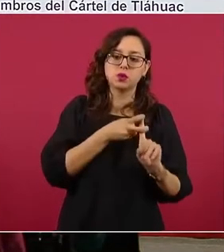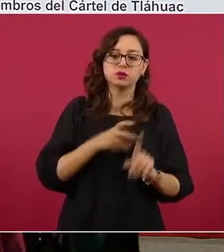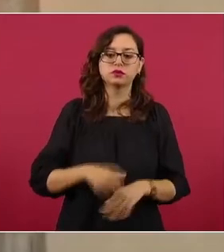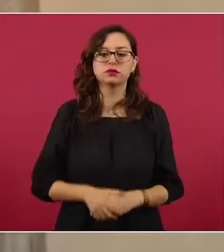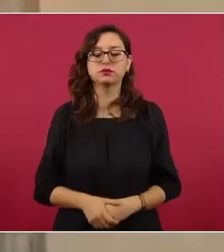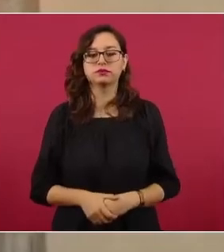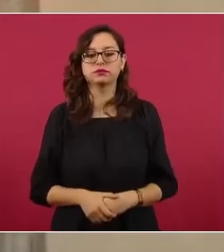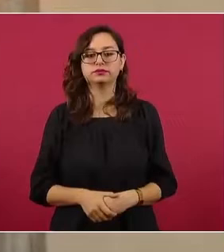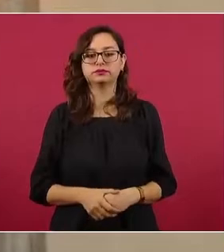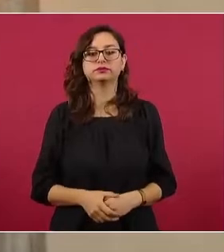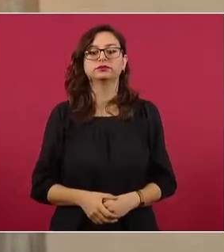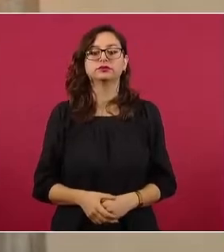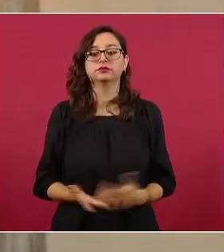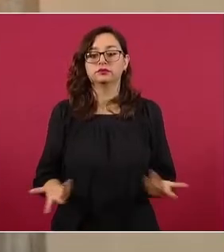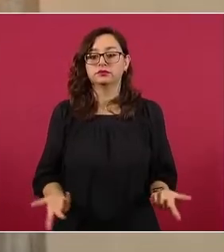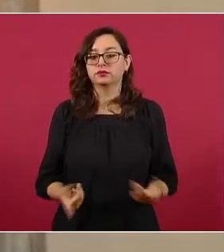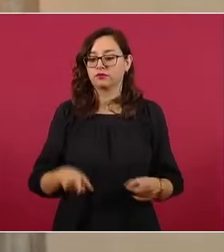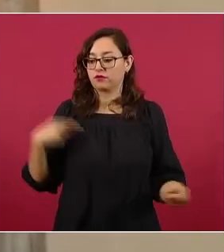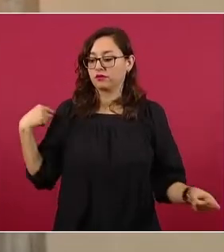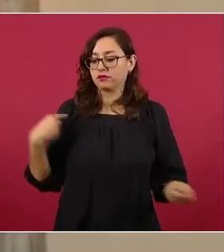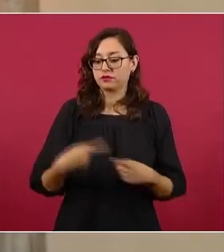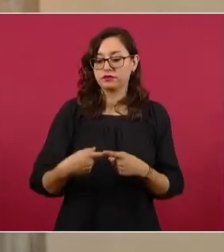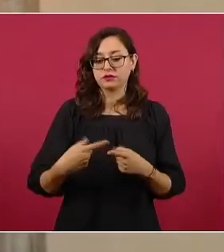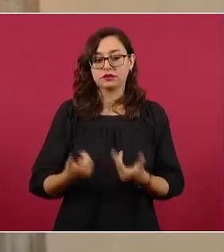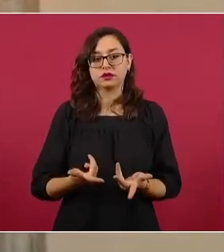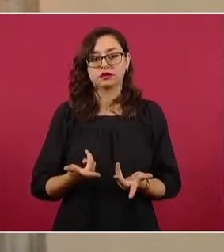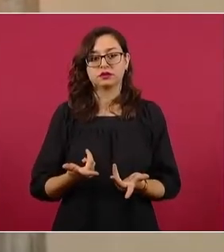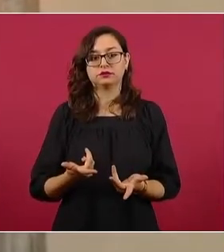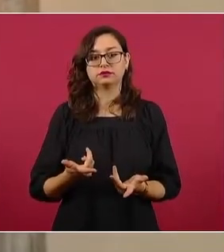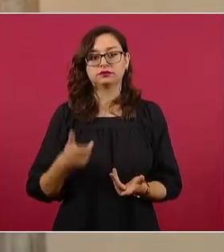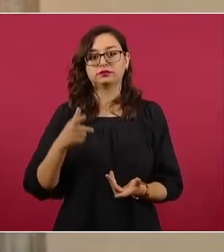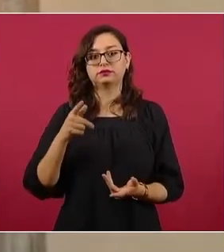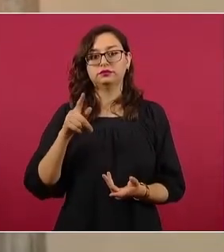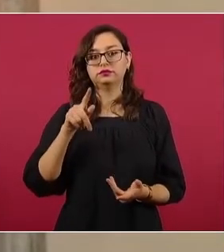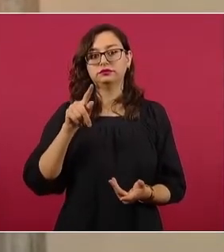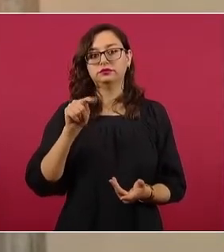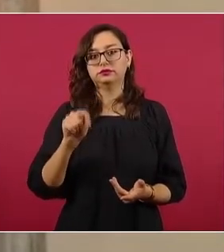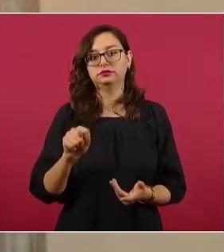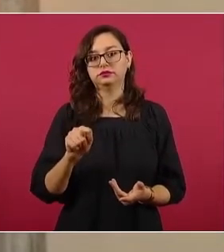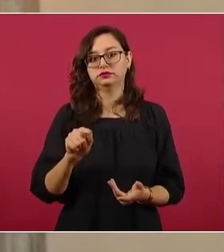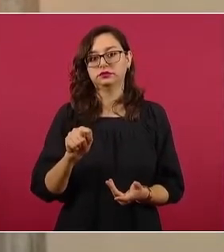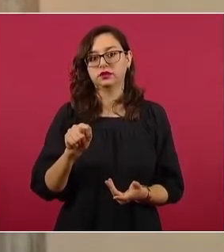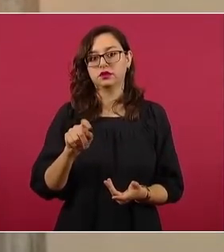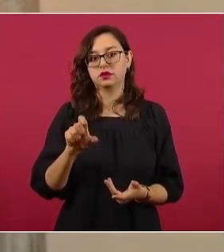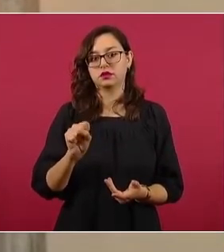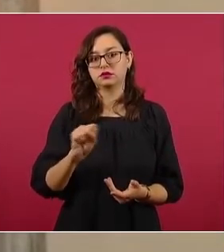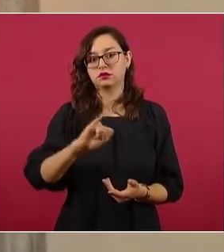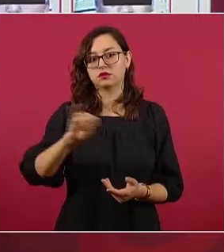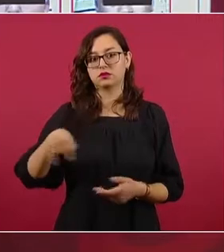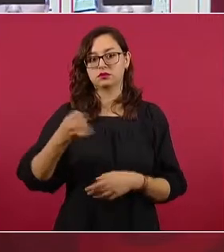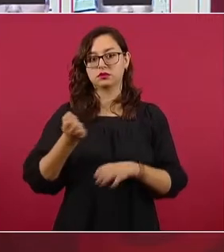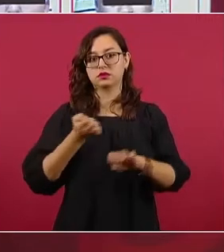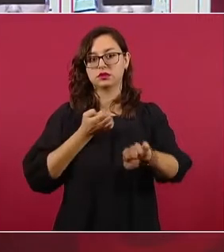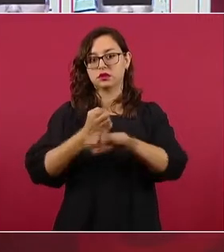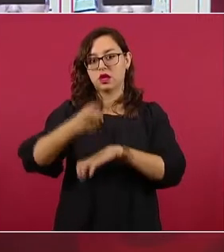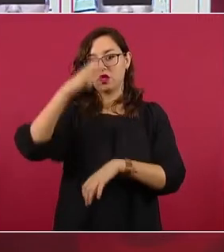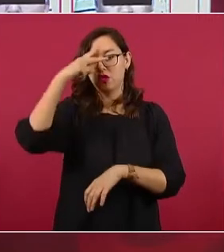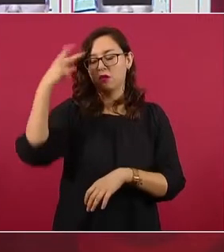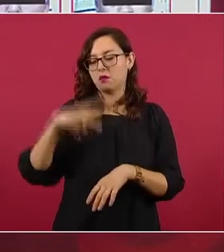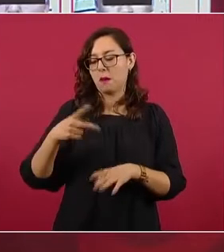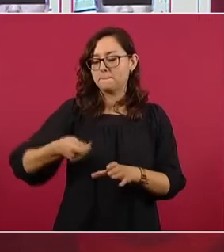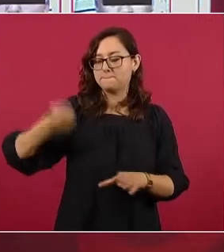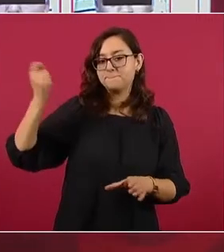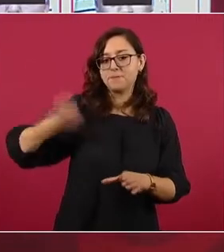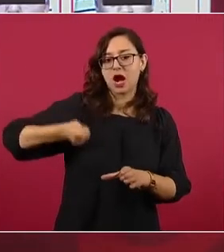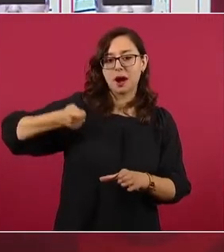Como sentencias relevantes, en este caso del Tribunal Superior de Justicia del Estado de México, a través de la